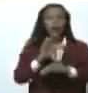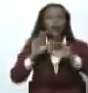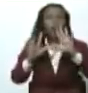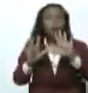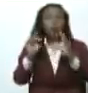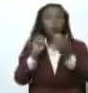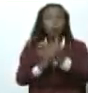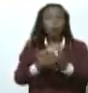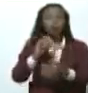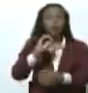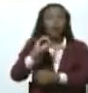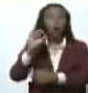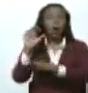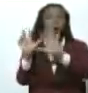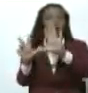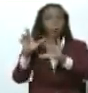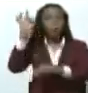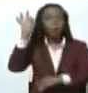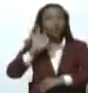48.08%.